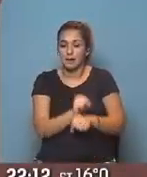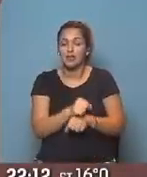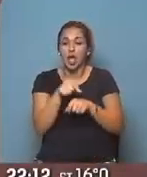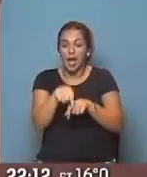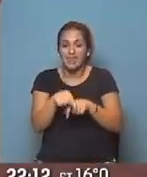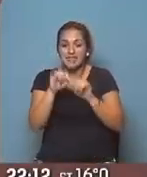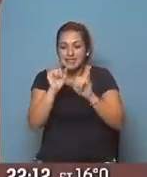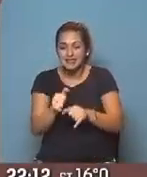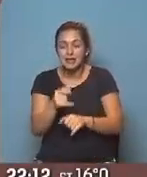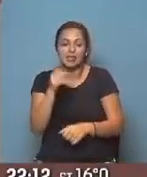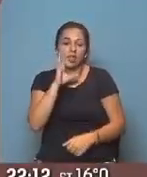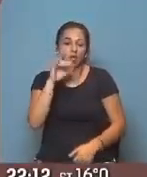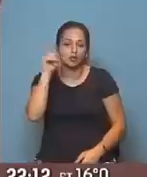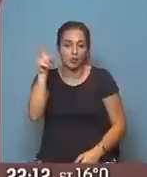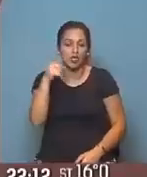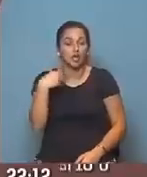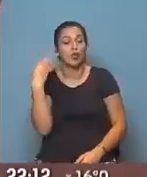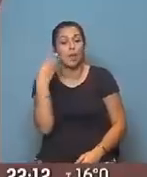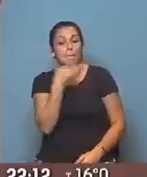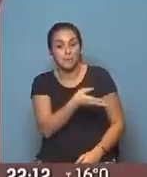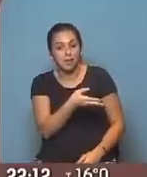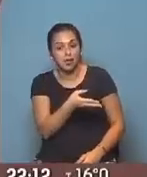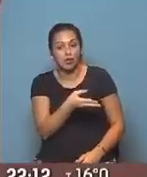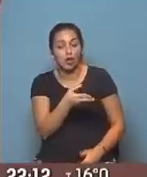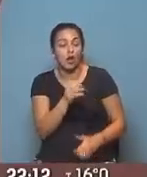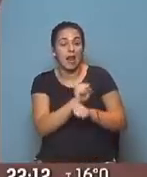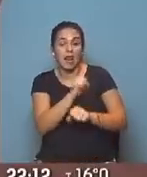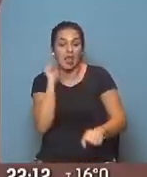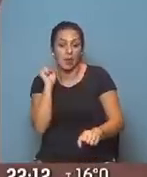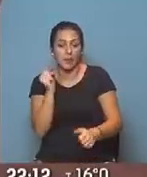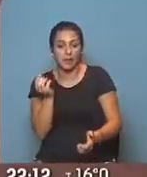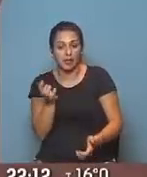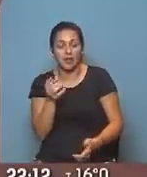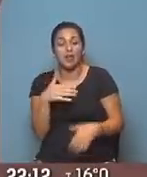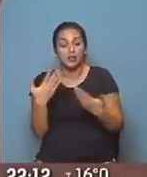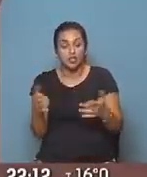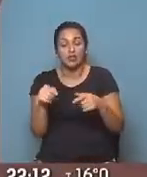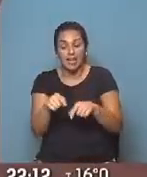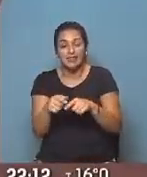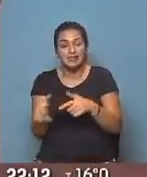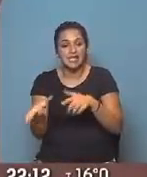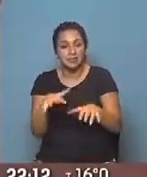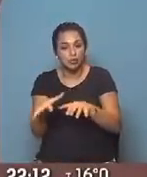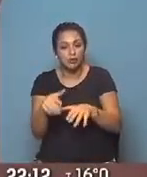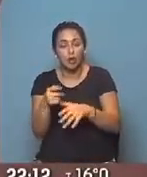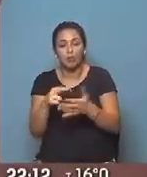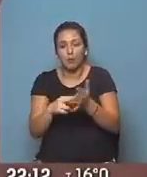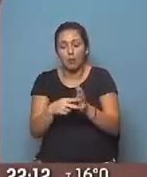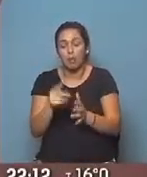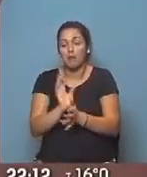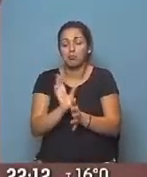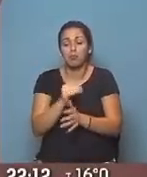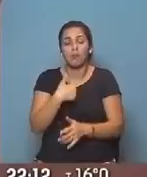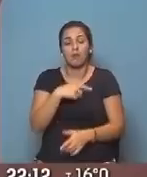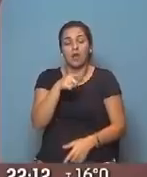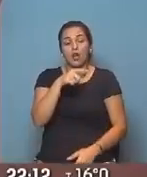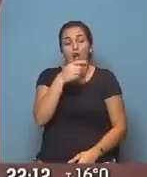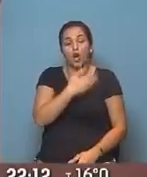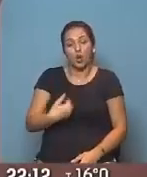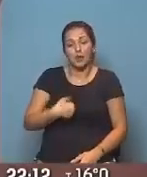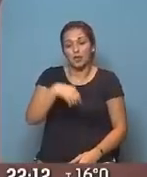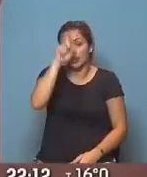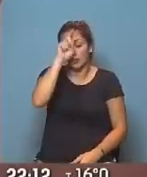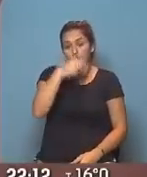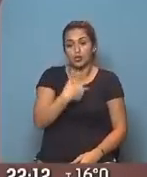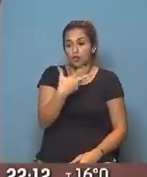sí, Estados Unidos le ha pedido que lo libere. Frente a esto, ha recibido una negativa de parte del gobierno de